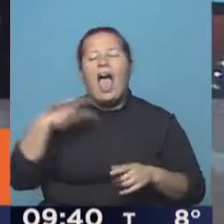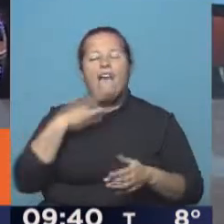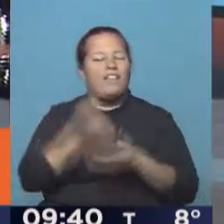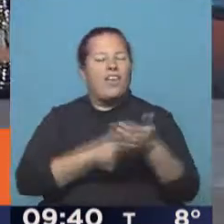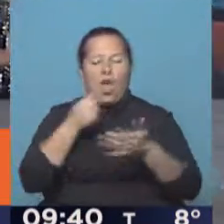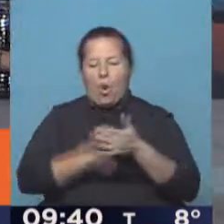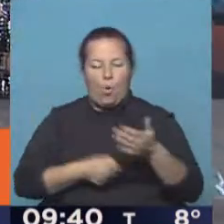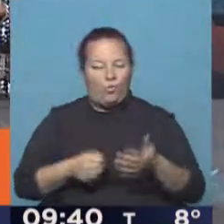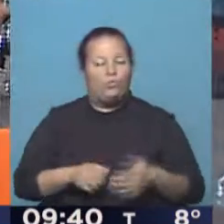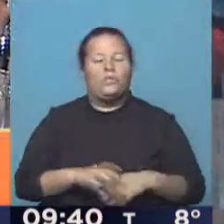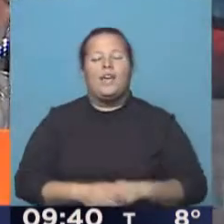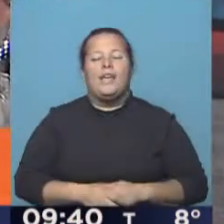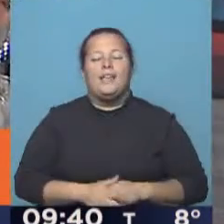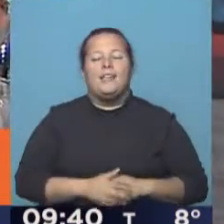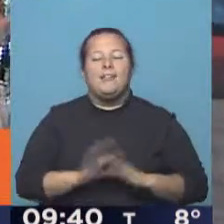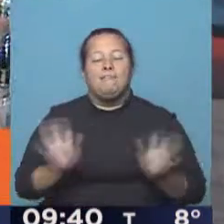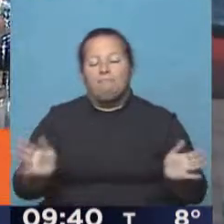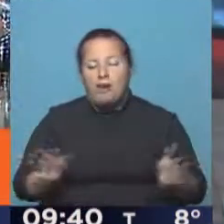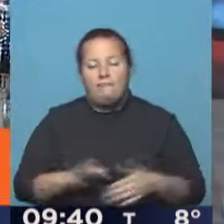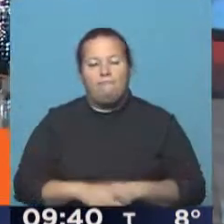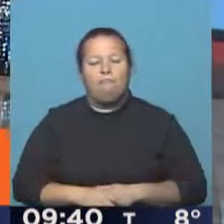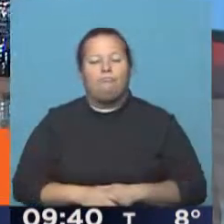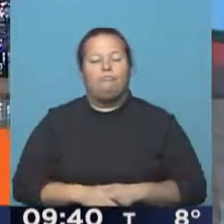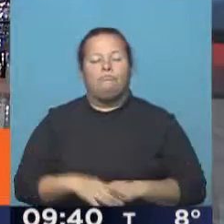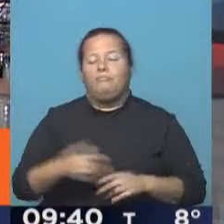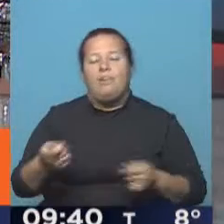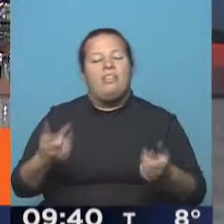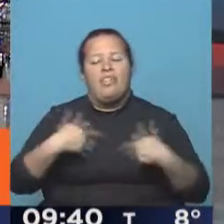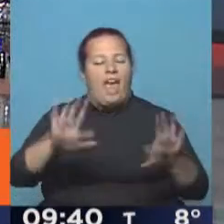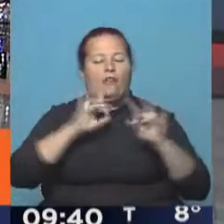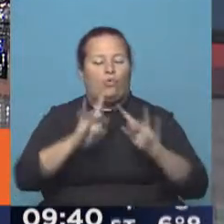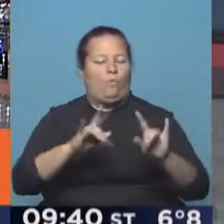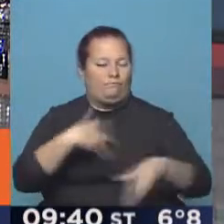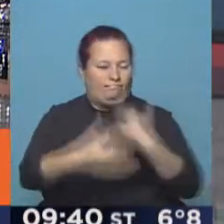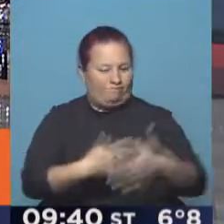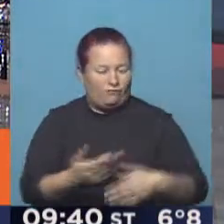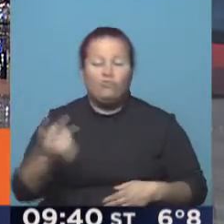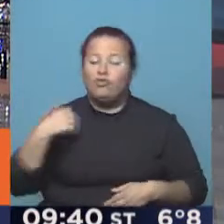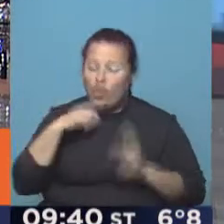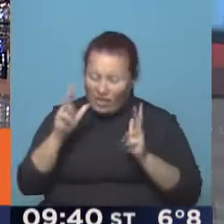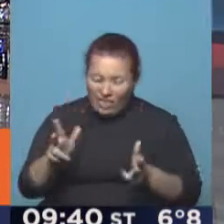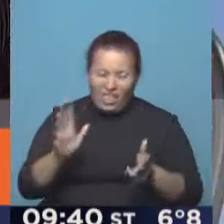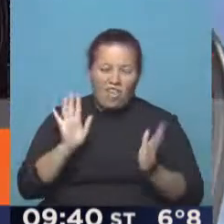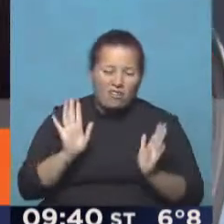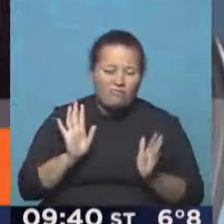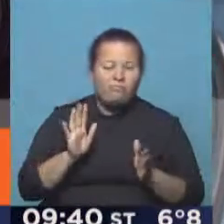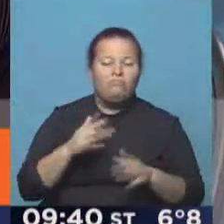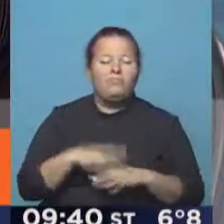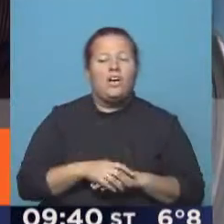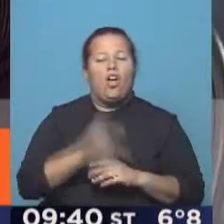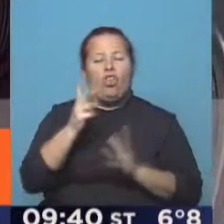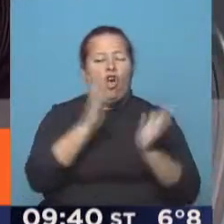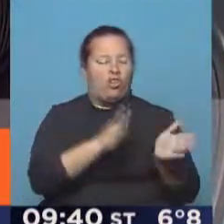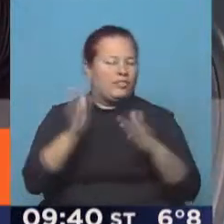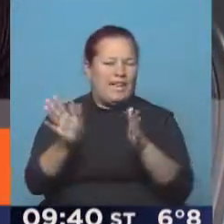lucha, Leandro, y bueno, y nos dejó hacer. Yo te diría que podemos dividirlo en 2